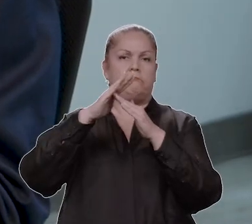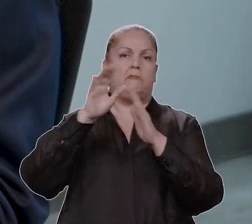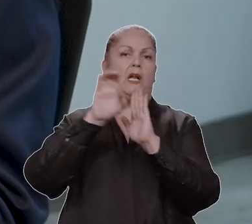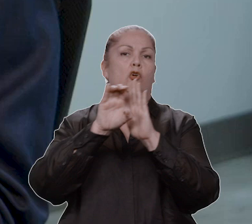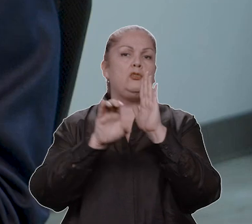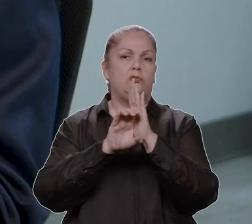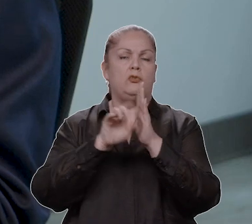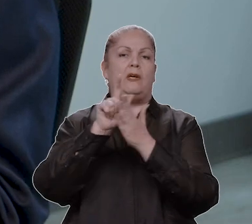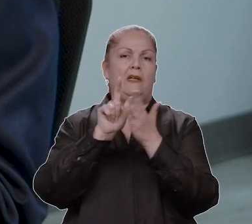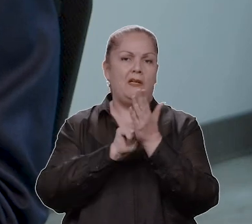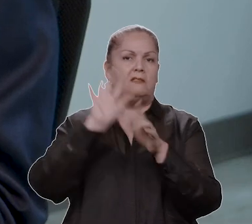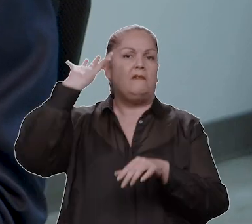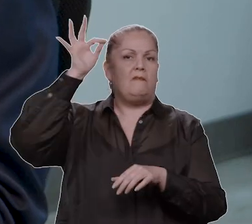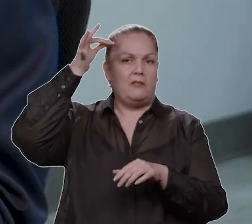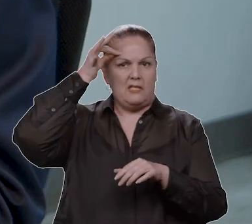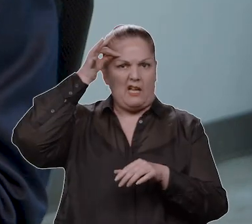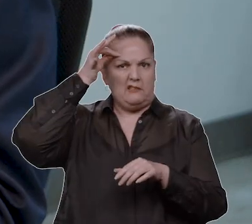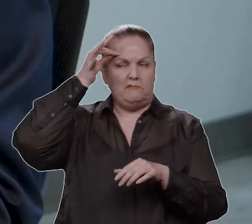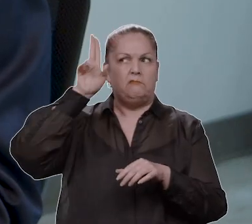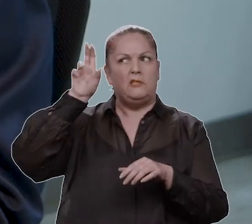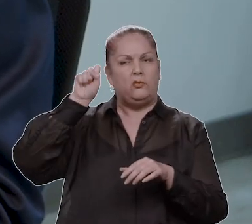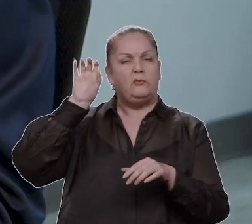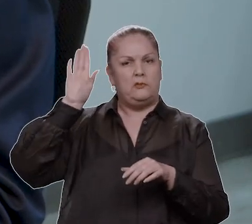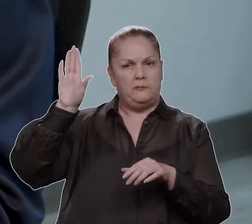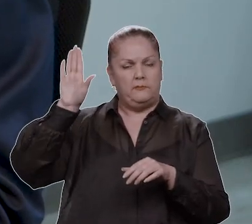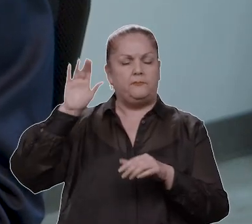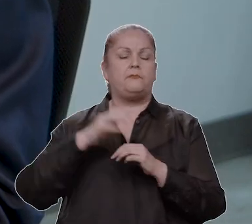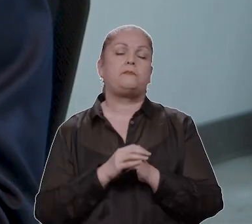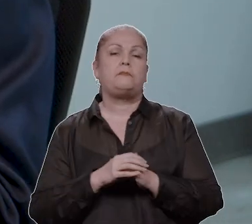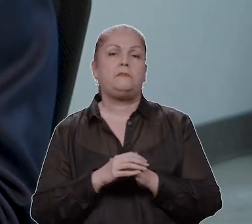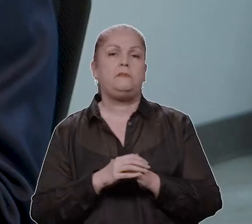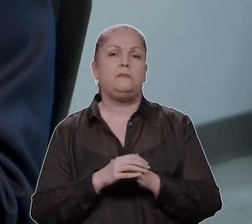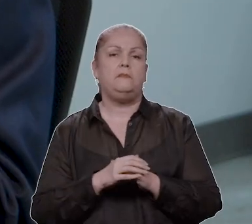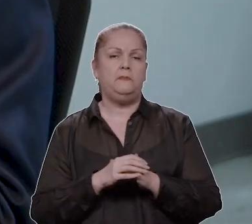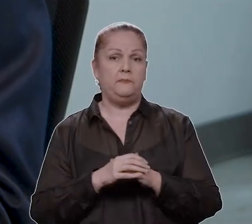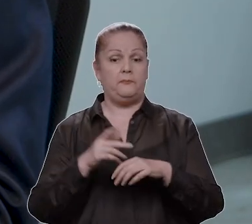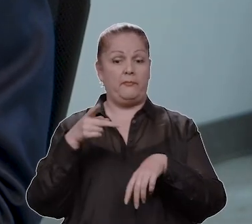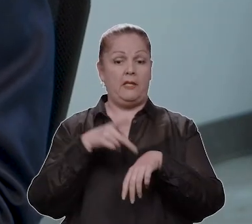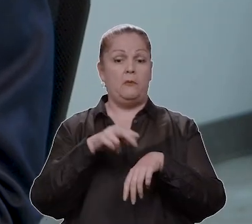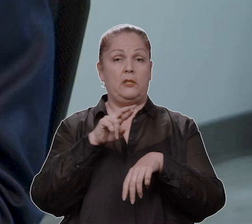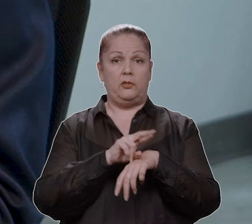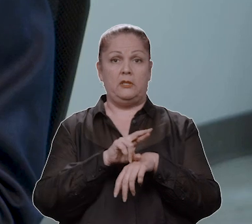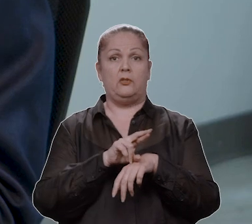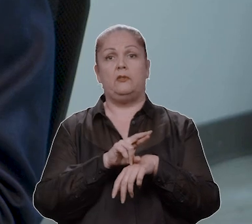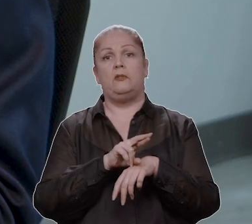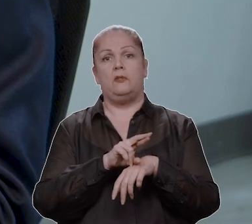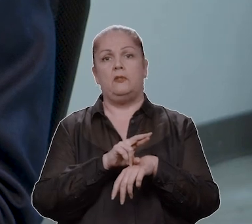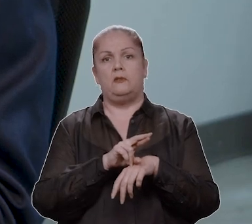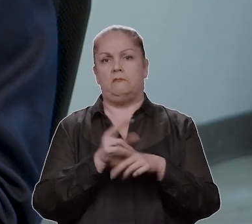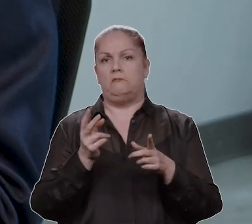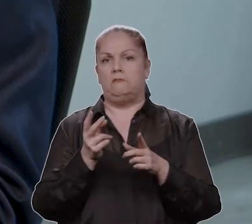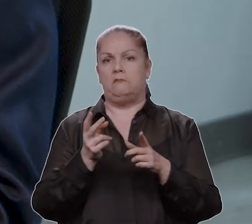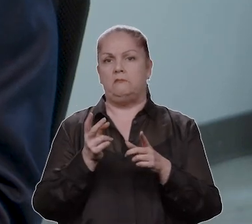la Constitución y las leyes federales de Estados Unidos específicamente. Y en Puerto Rico, pues precisamente,